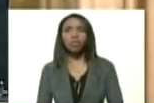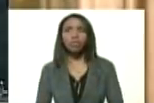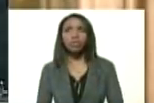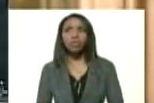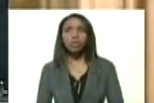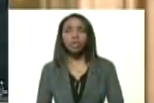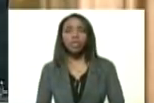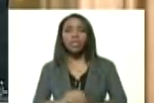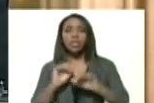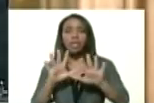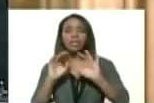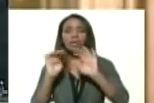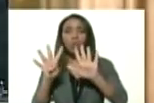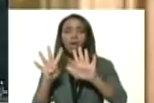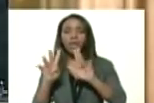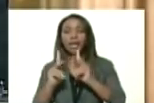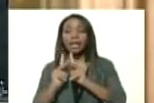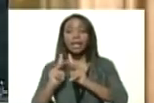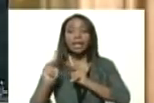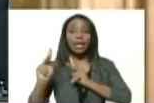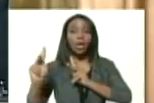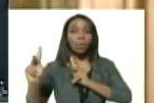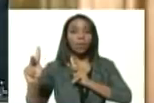2.219 km